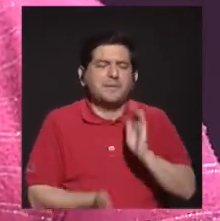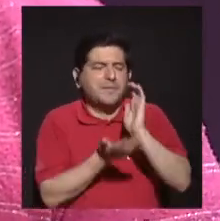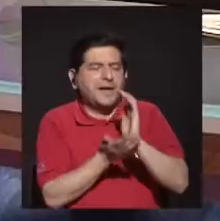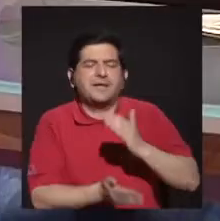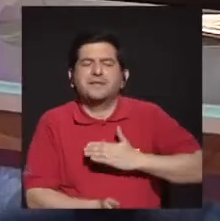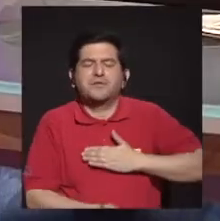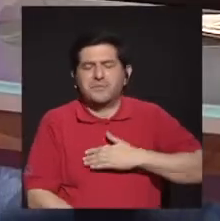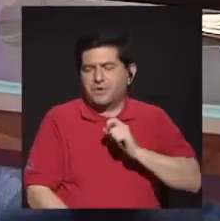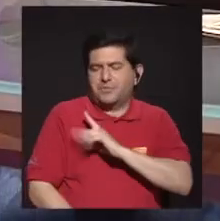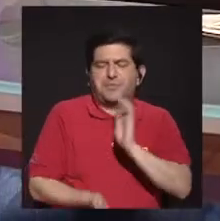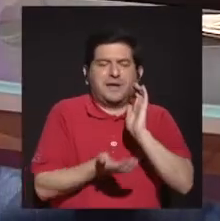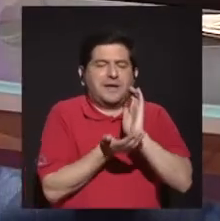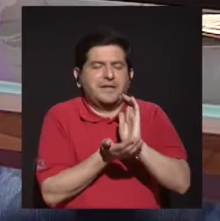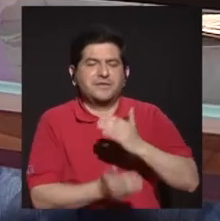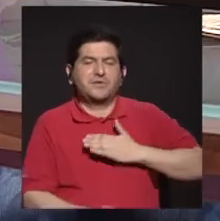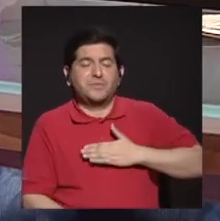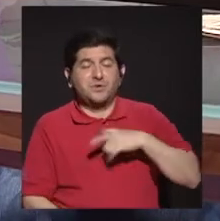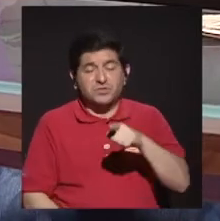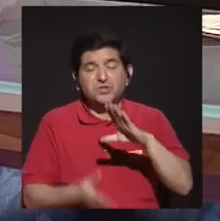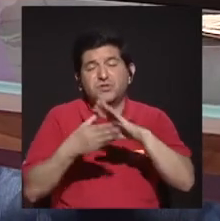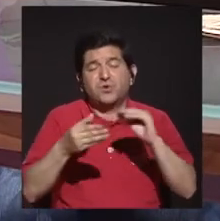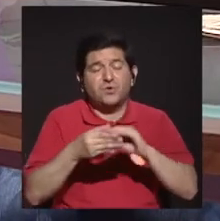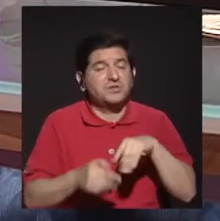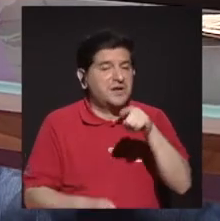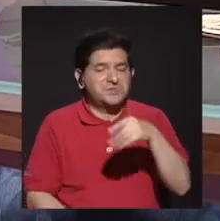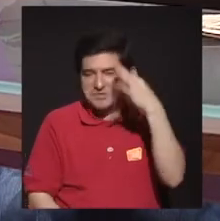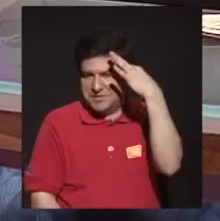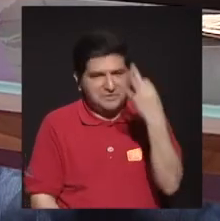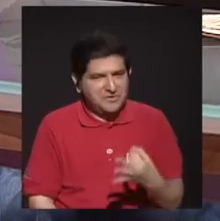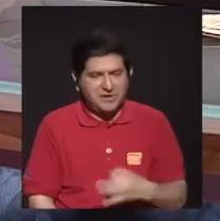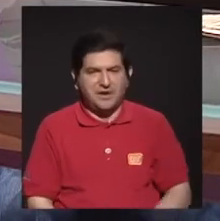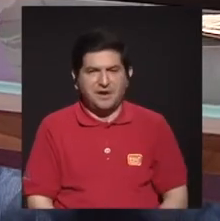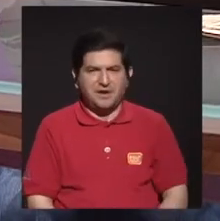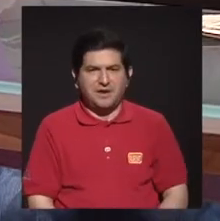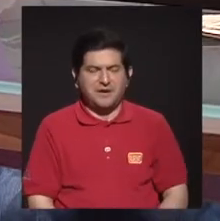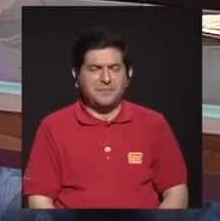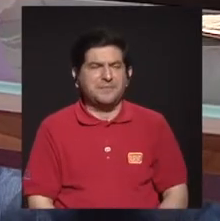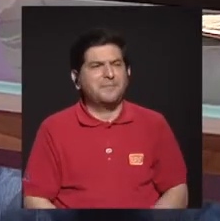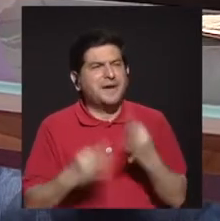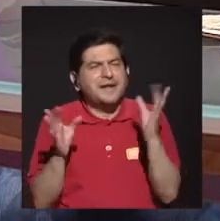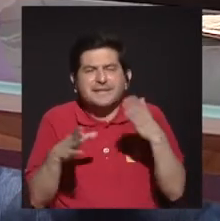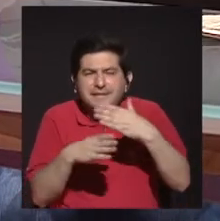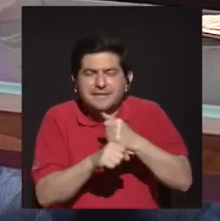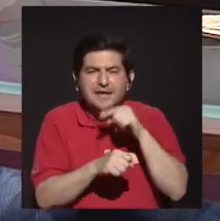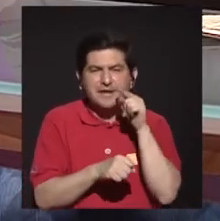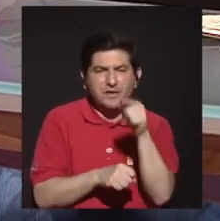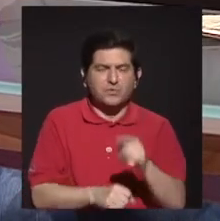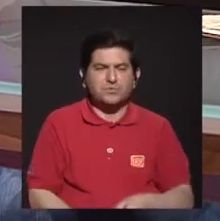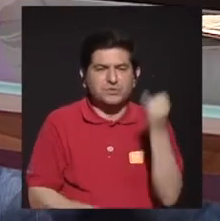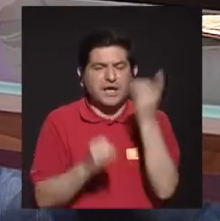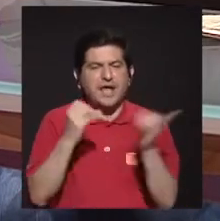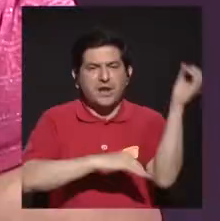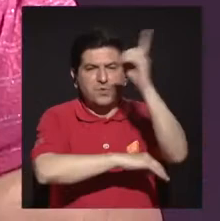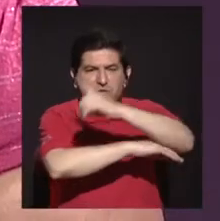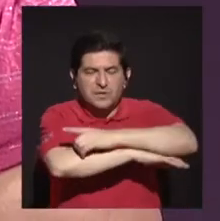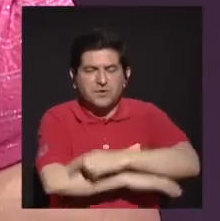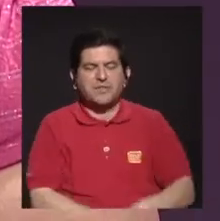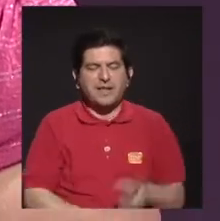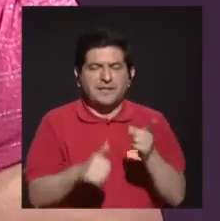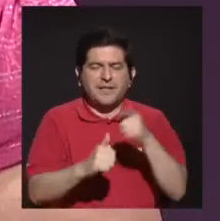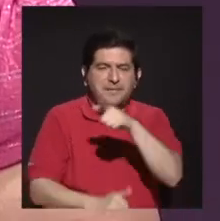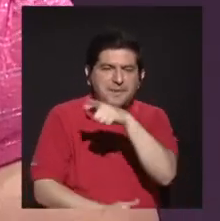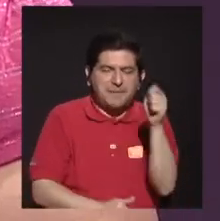Pecadito mío, si te contara cómo fue, no me creerías. Para hacerte lo más corto, llegaste el último día del mes